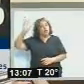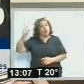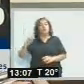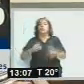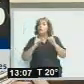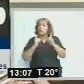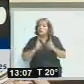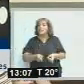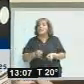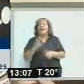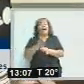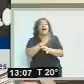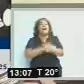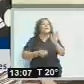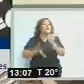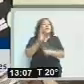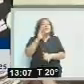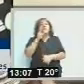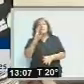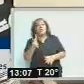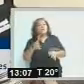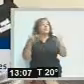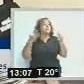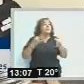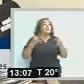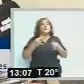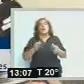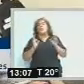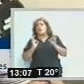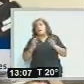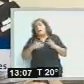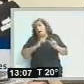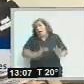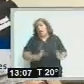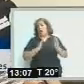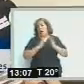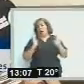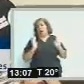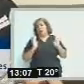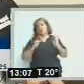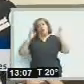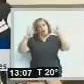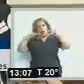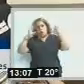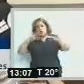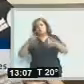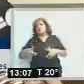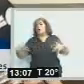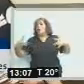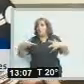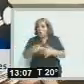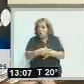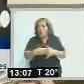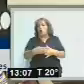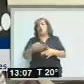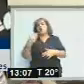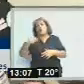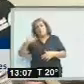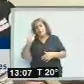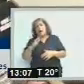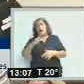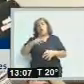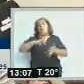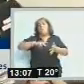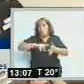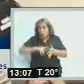y antes de salir vamos a ver si no es absolutamente necesario, si no nos quedamos en casa. Con las lluvias, los abnegamientos, mayor presencia de baches,